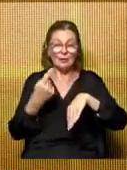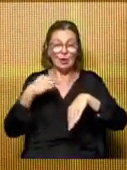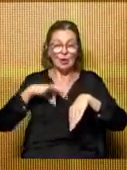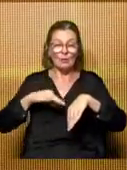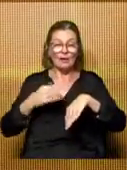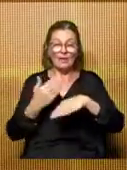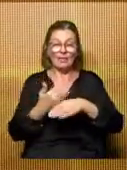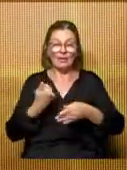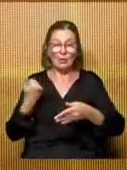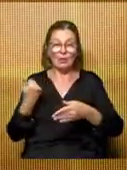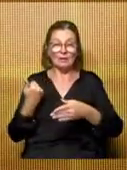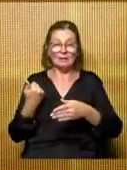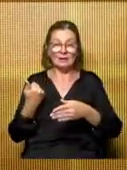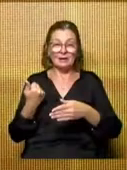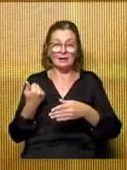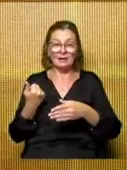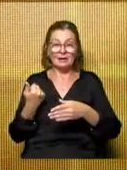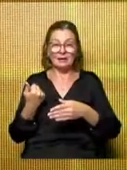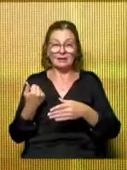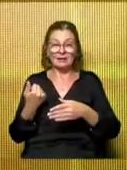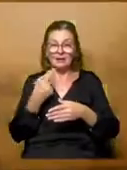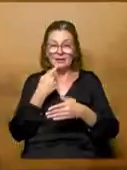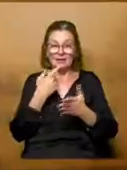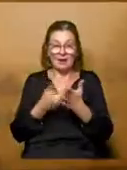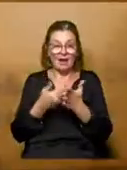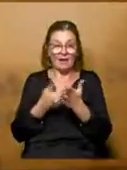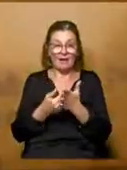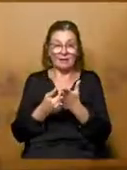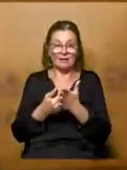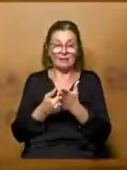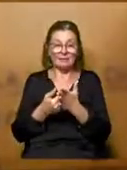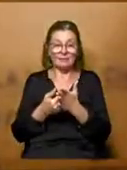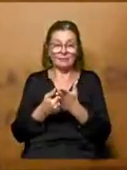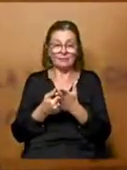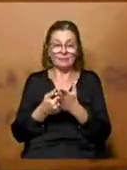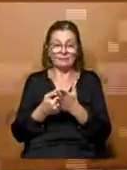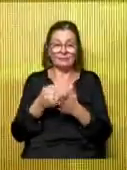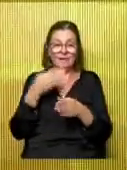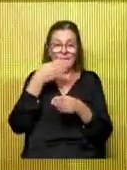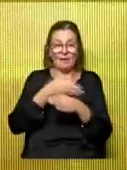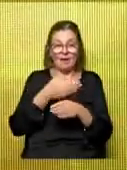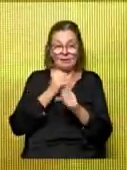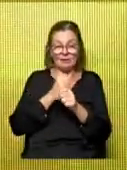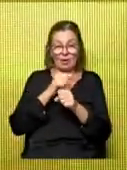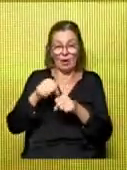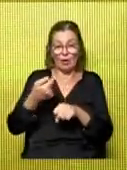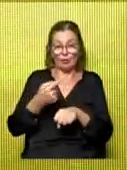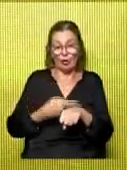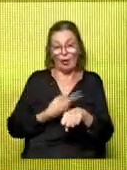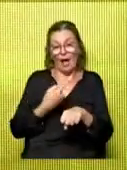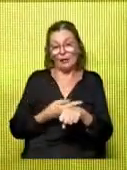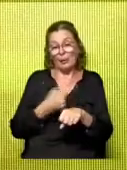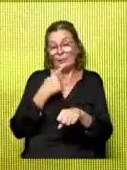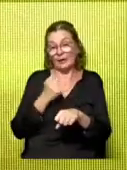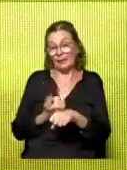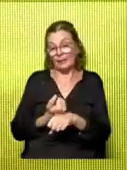descuentan como jornaleros. Claro, y no les justifican la falta de ninguna forma. Exacto. O sea, les hacen reponer en algún momento o cuestiones de este tipo. Si una mujer